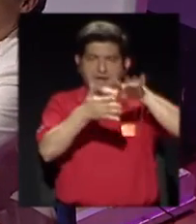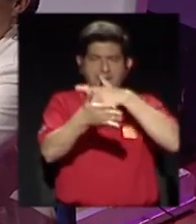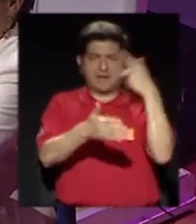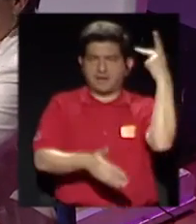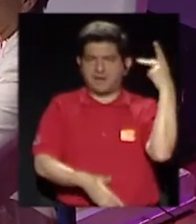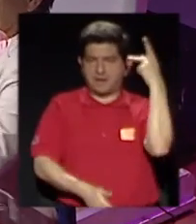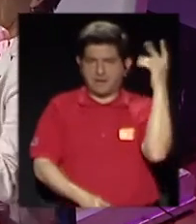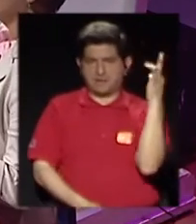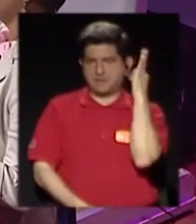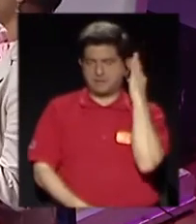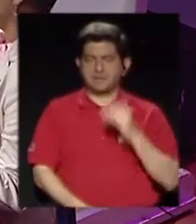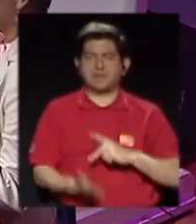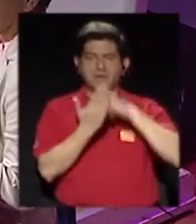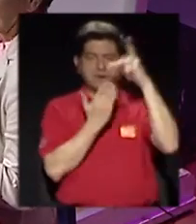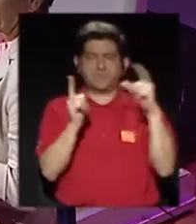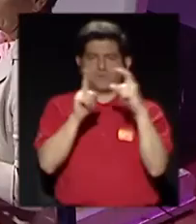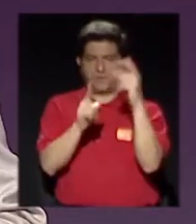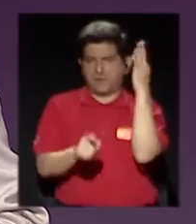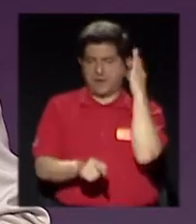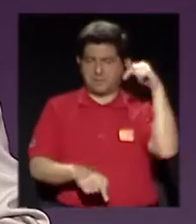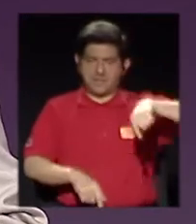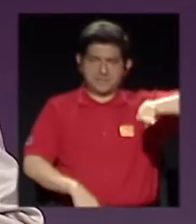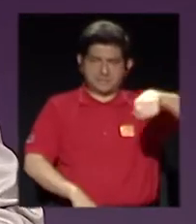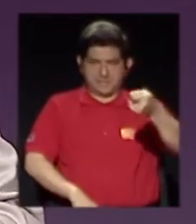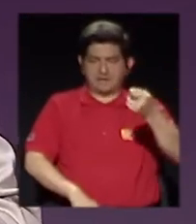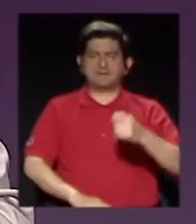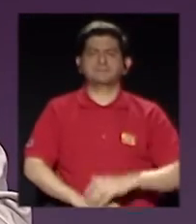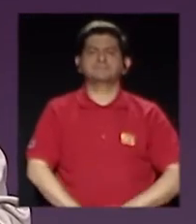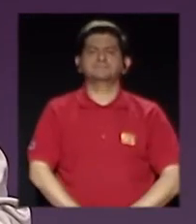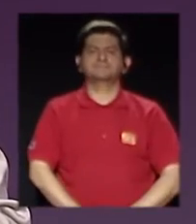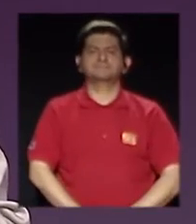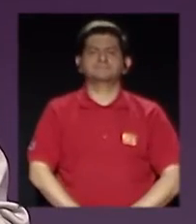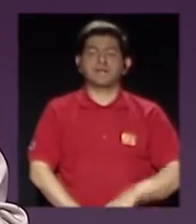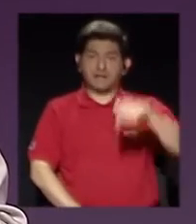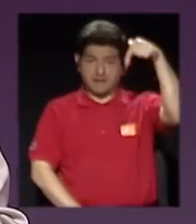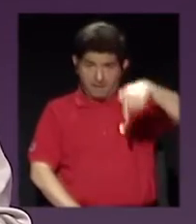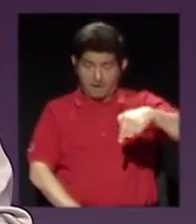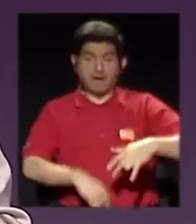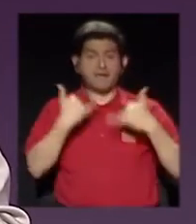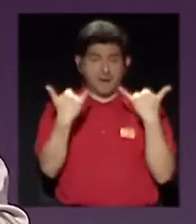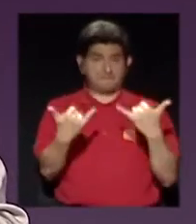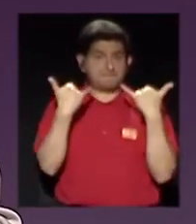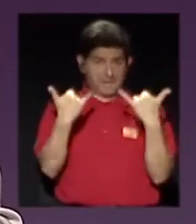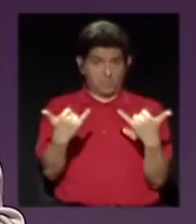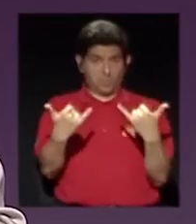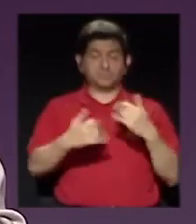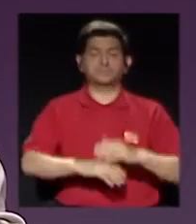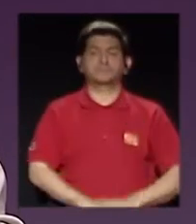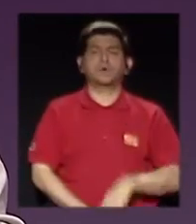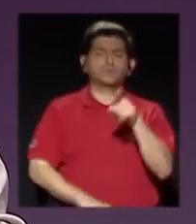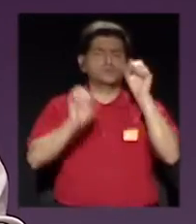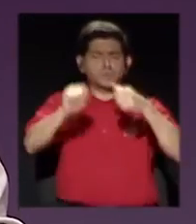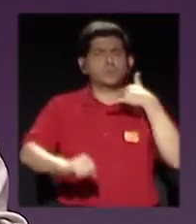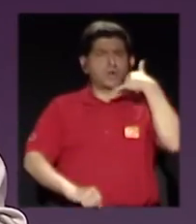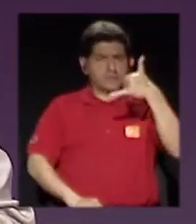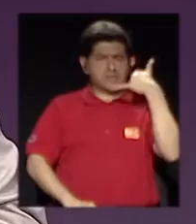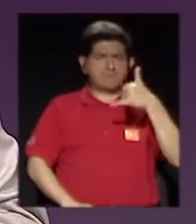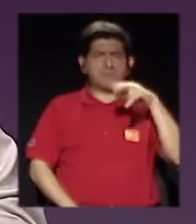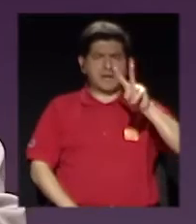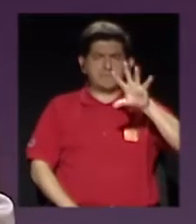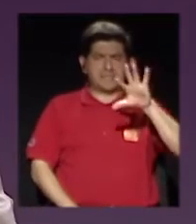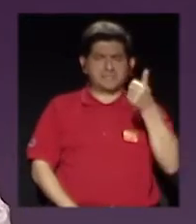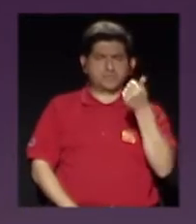política de mujeres y palabra de mujer de este canal estamos en vivo usted puede llamarnos al